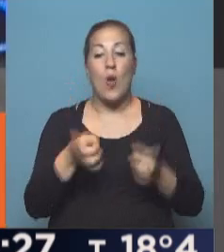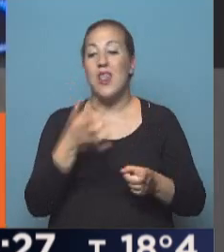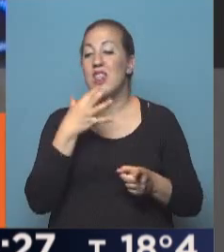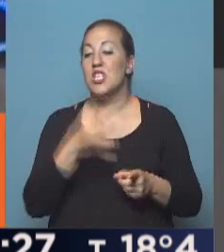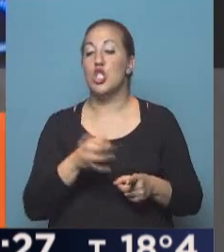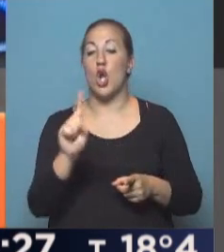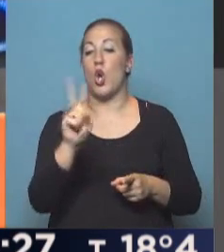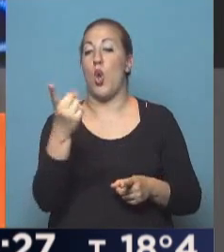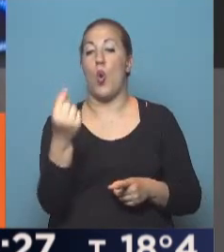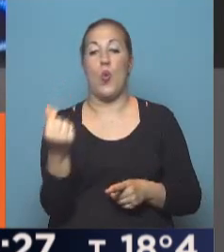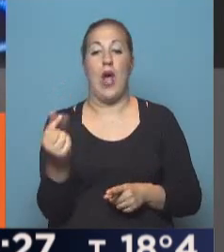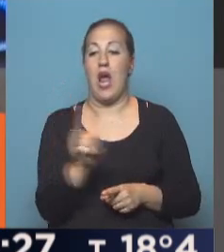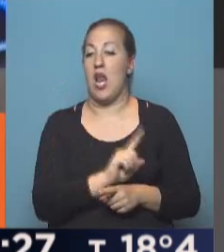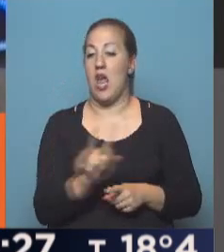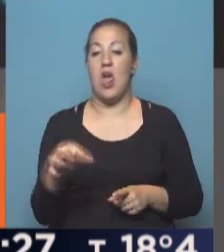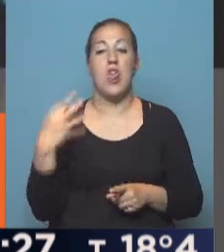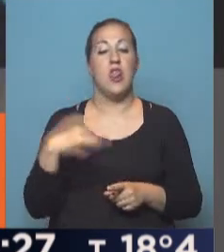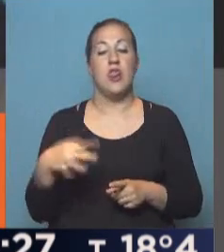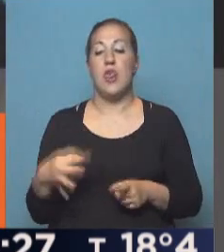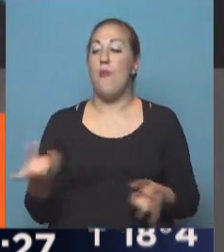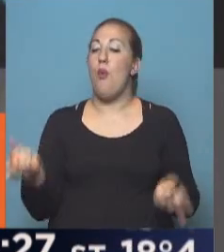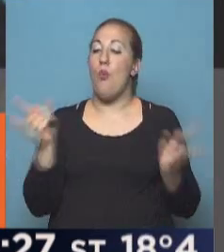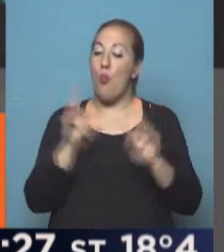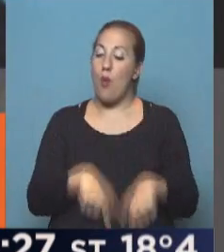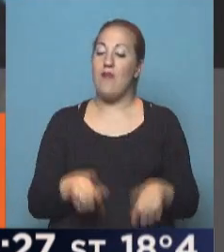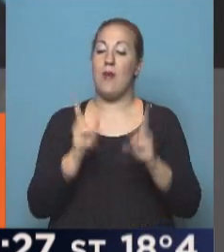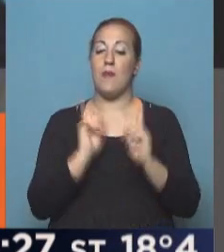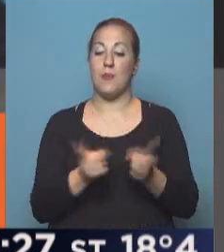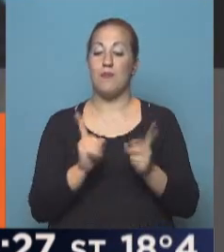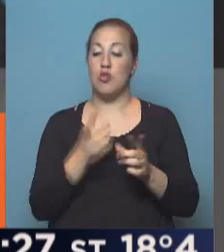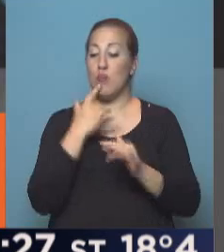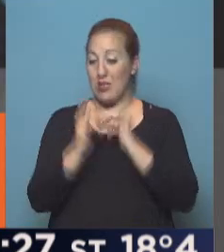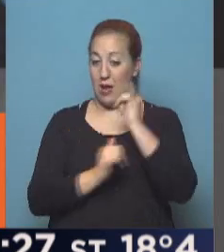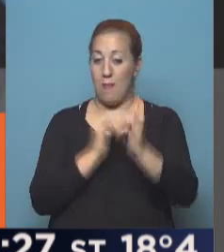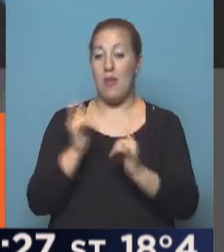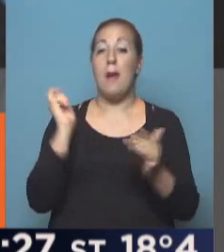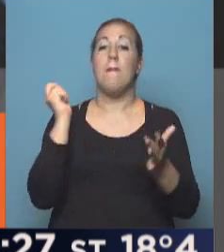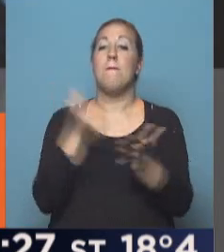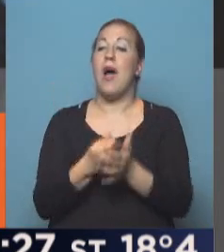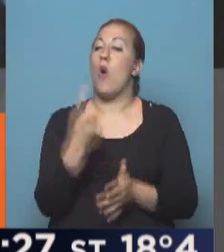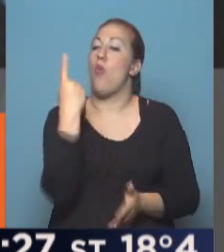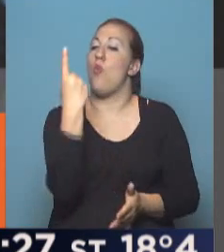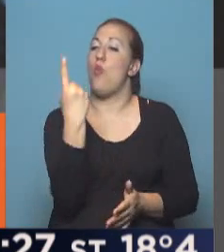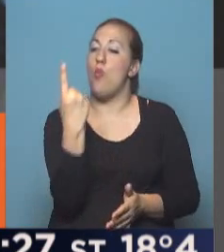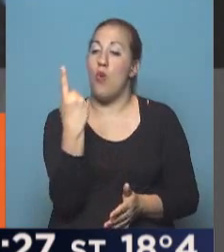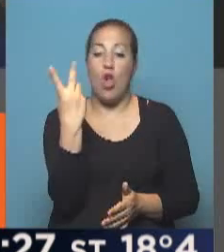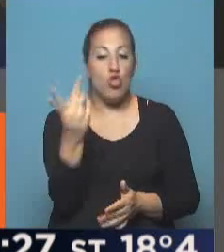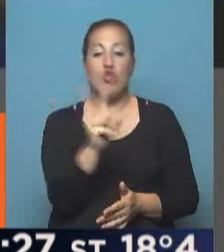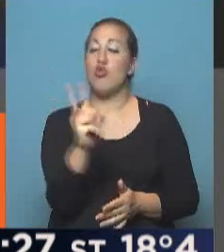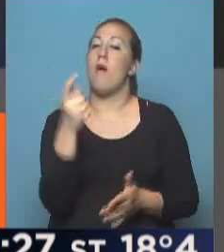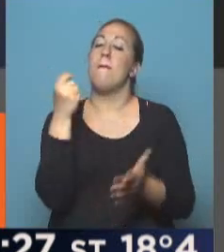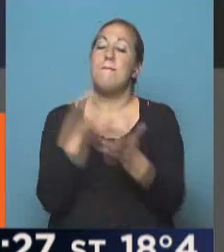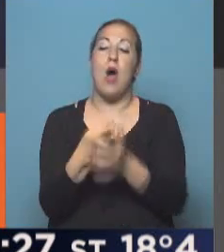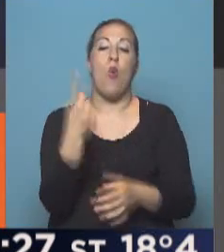válida y por tanto debe retrotraerse esto supone como ya expliqué el pago de una sola de las dos asignaciones y al sobre la